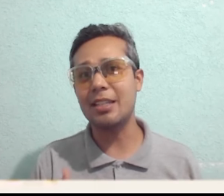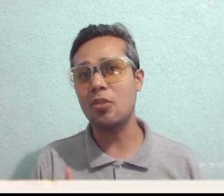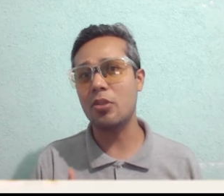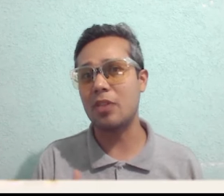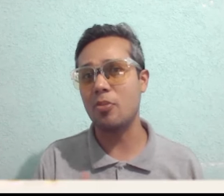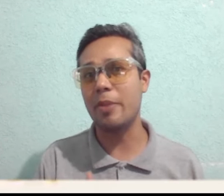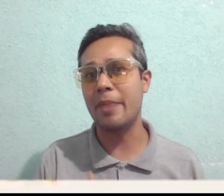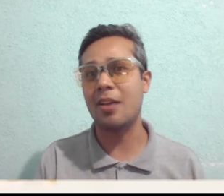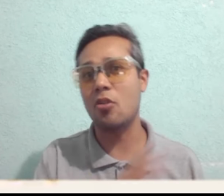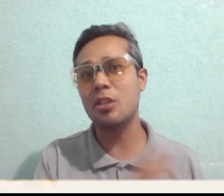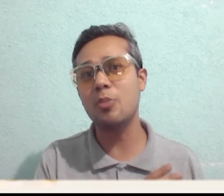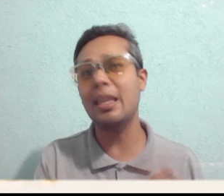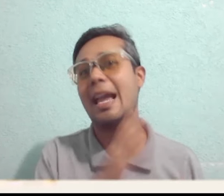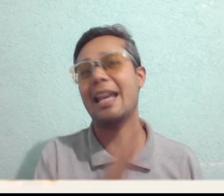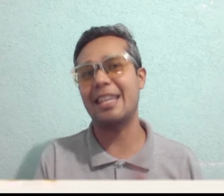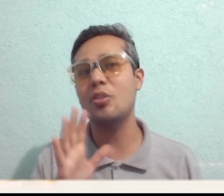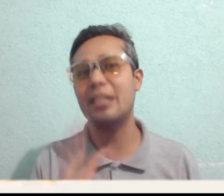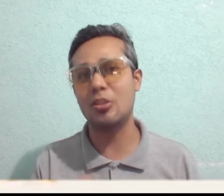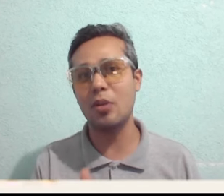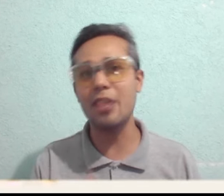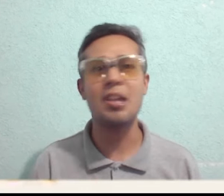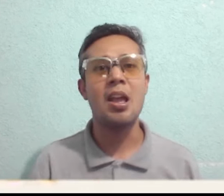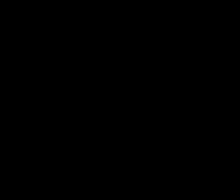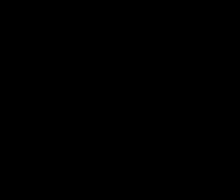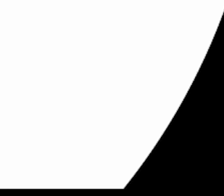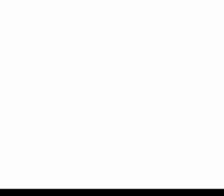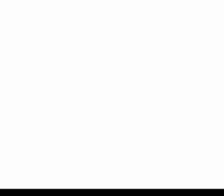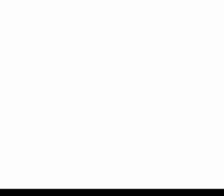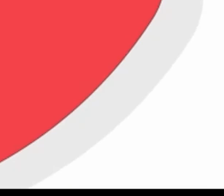de la fase 5 de educación primaria, correspondiente a quinto y sexto grados.